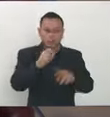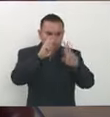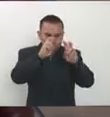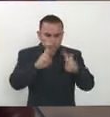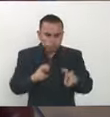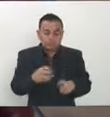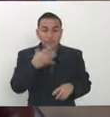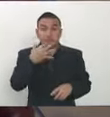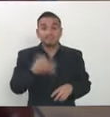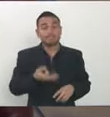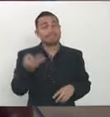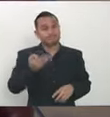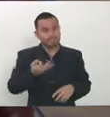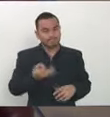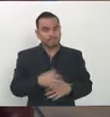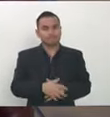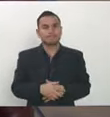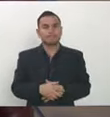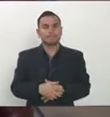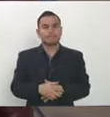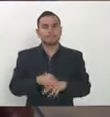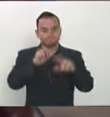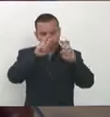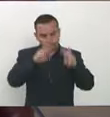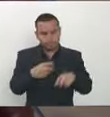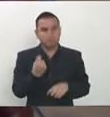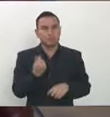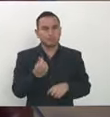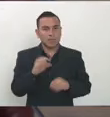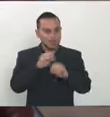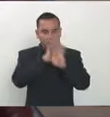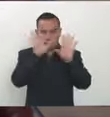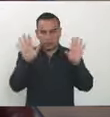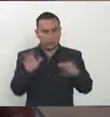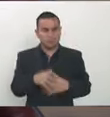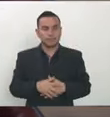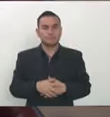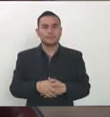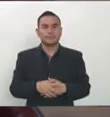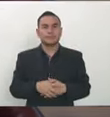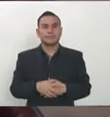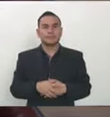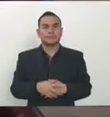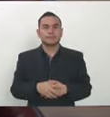dinero demasiado rápido. Entonces necesito que, por favor, ustedes le pongan ese.